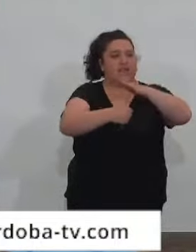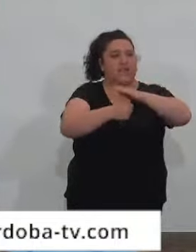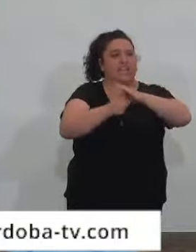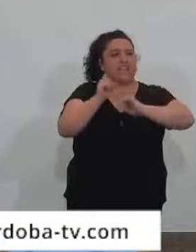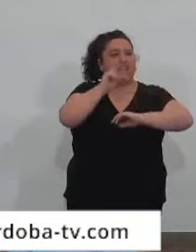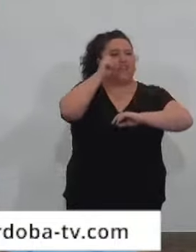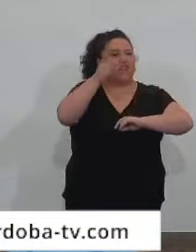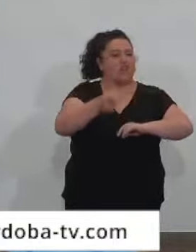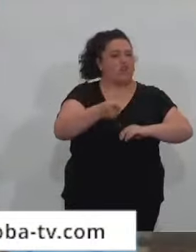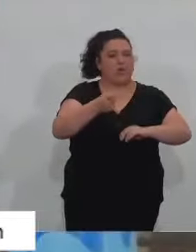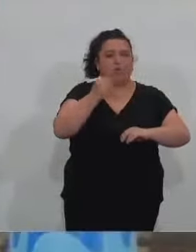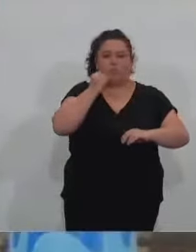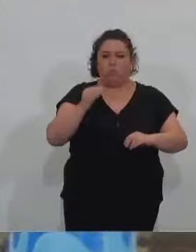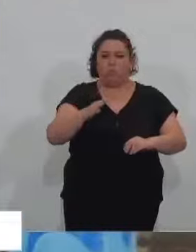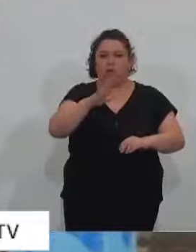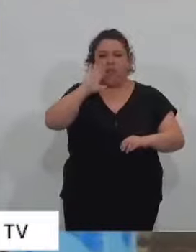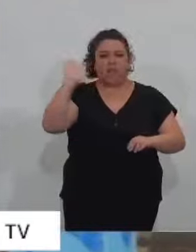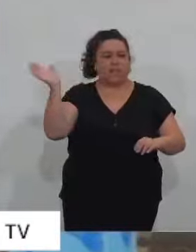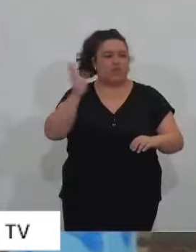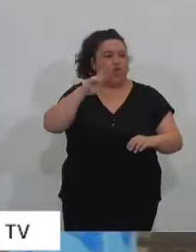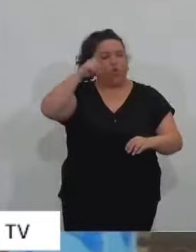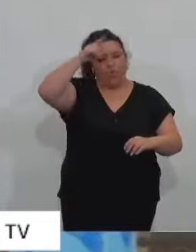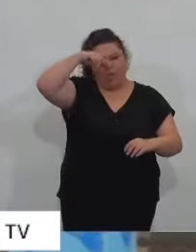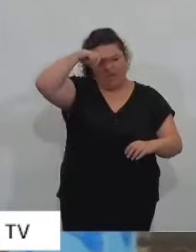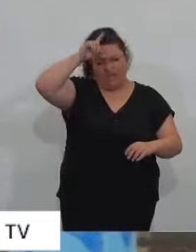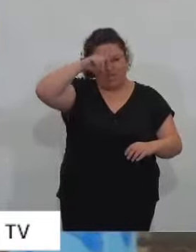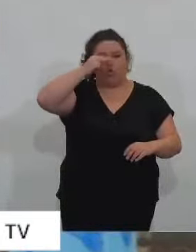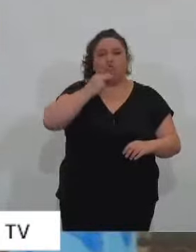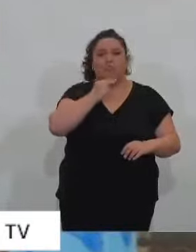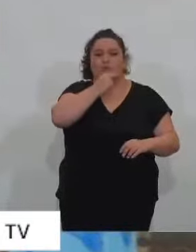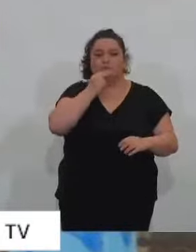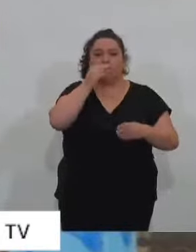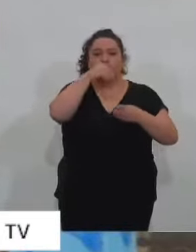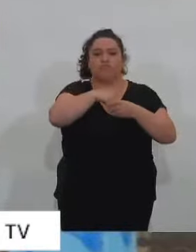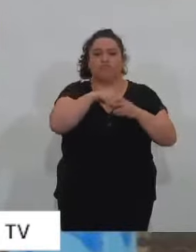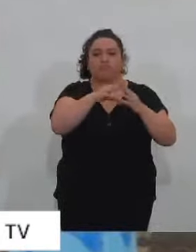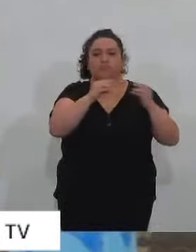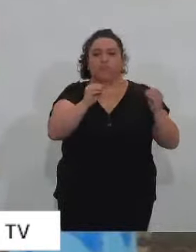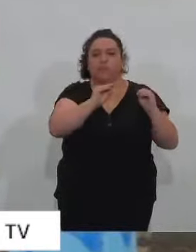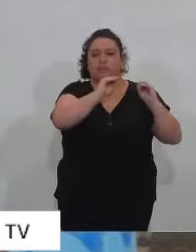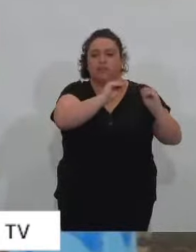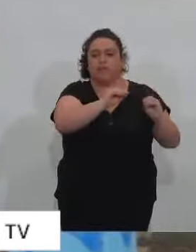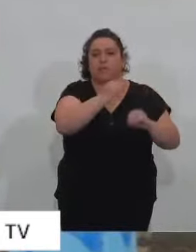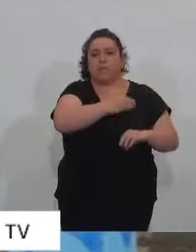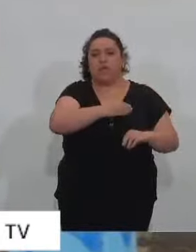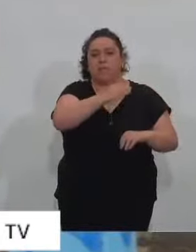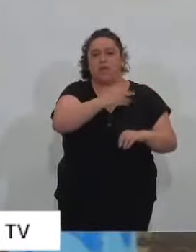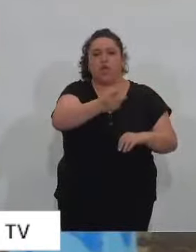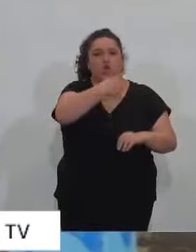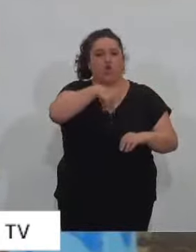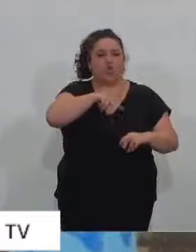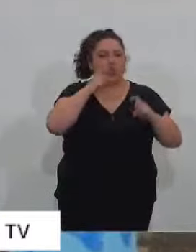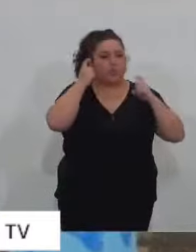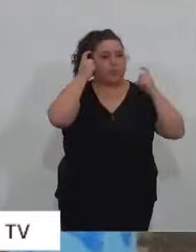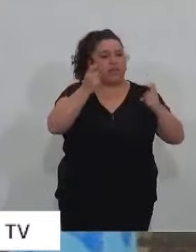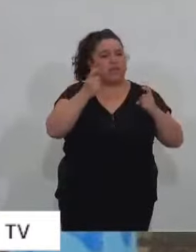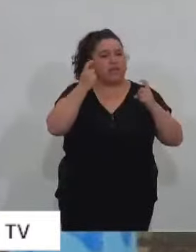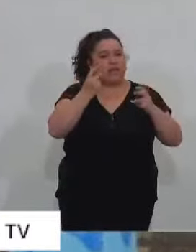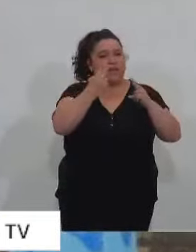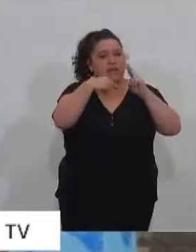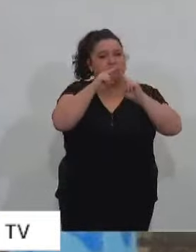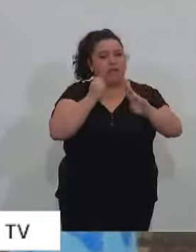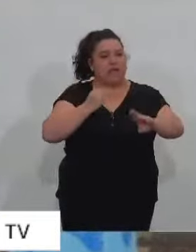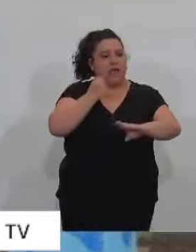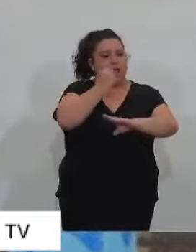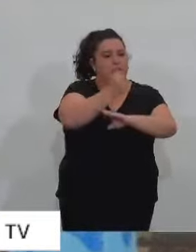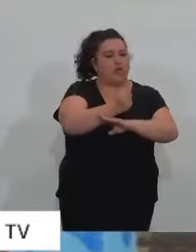mucho compromiso con esa escuela y vamos a intentar desde la Diputación colaborar, apoyar y ayudar a todos los mecanismos que nos sirvan a nosotros de transferencia